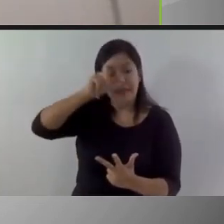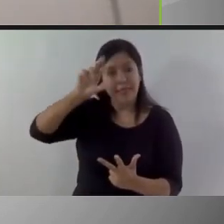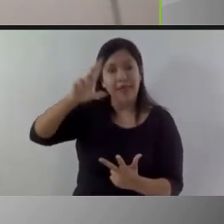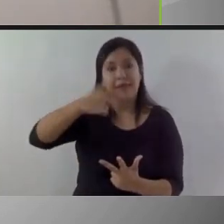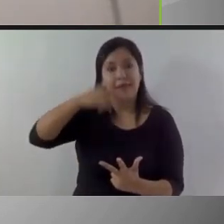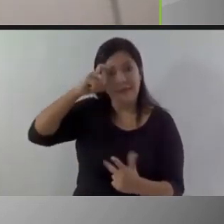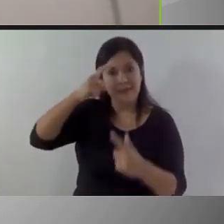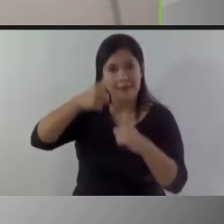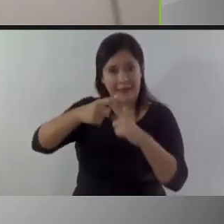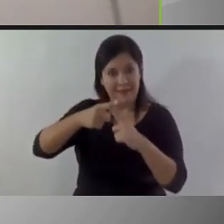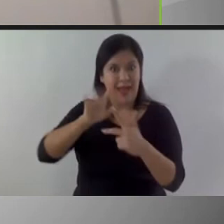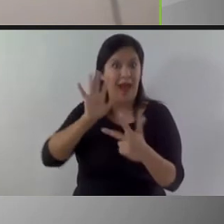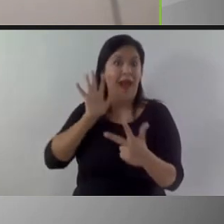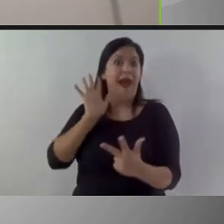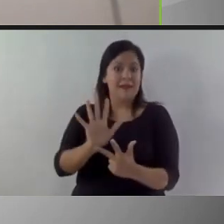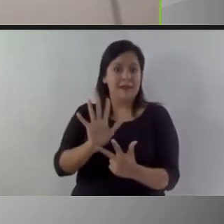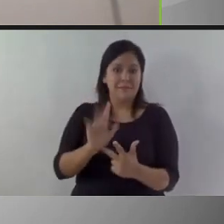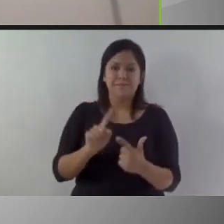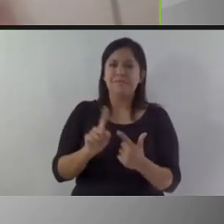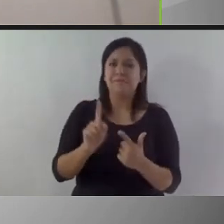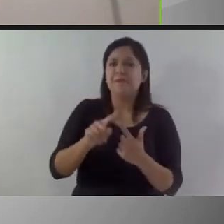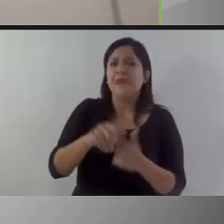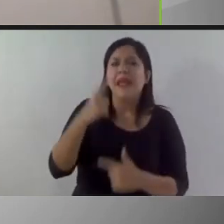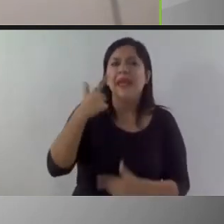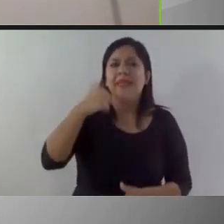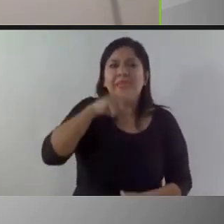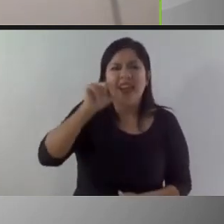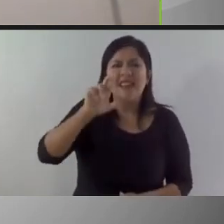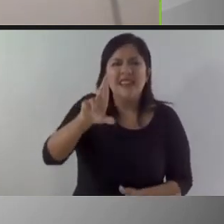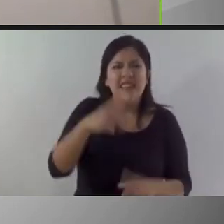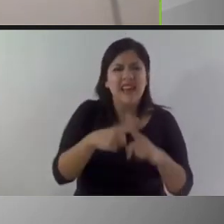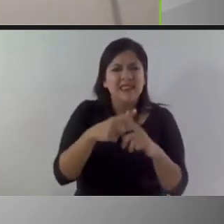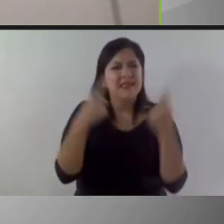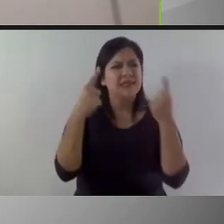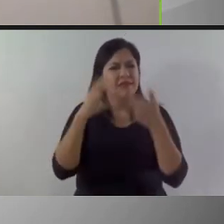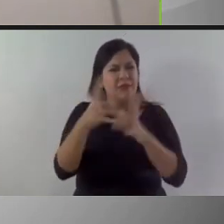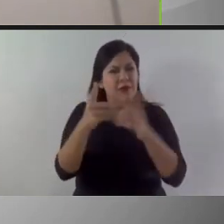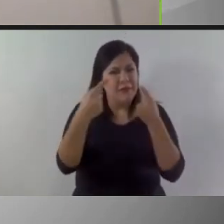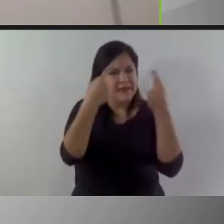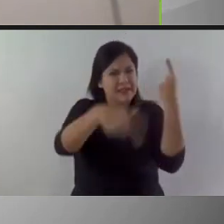formas distintas de tener un cuerpo intersex.